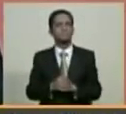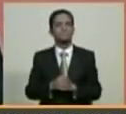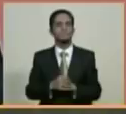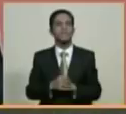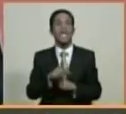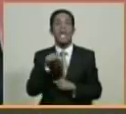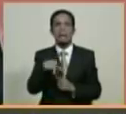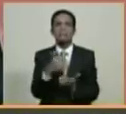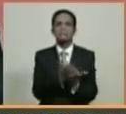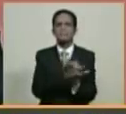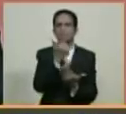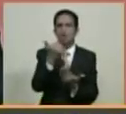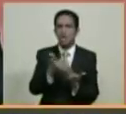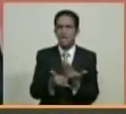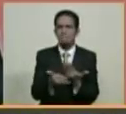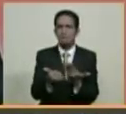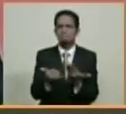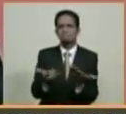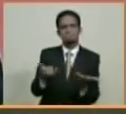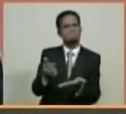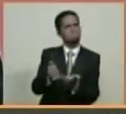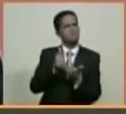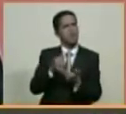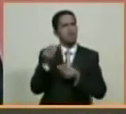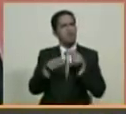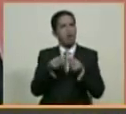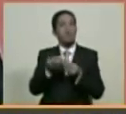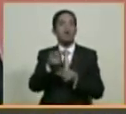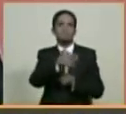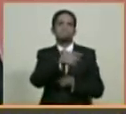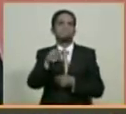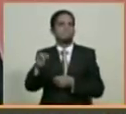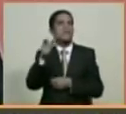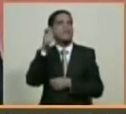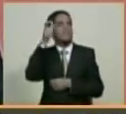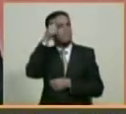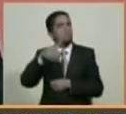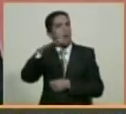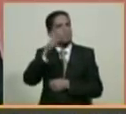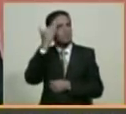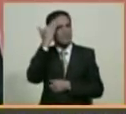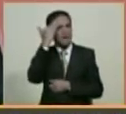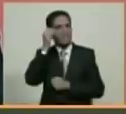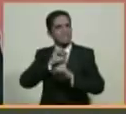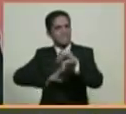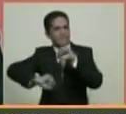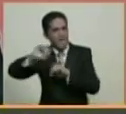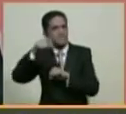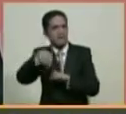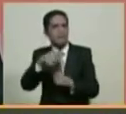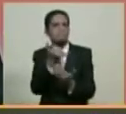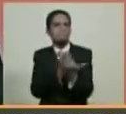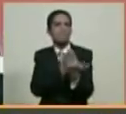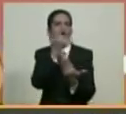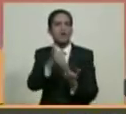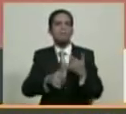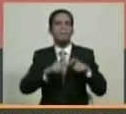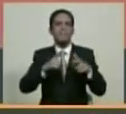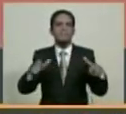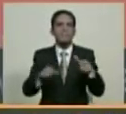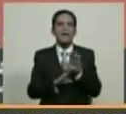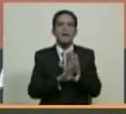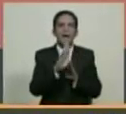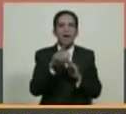política ha sido la defensa popular del programa de recuperación, crecimiento y prosperidad